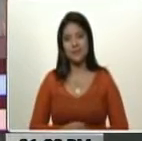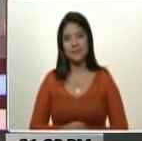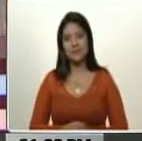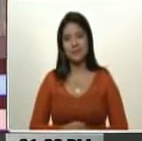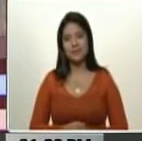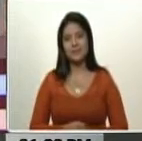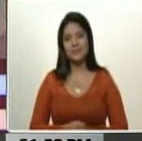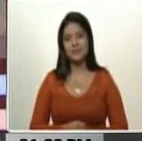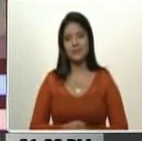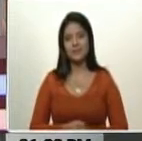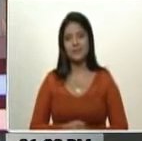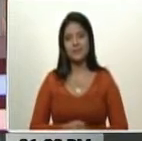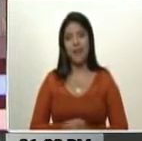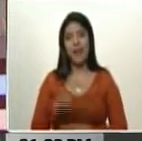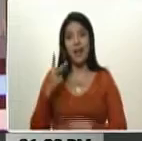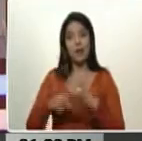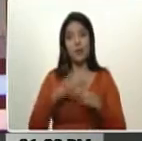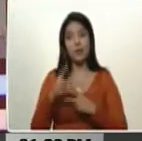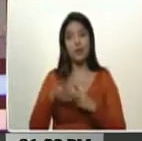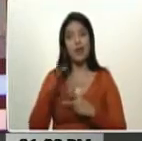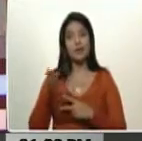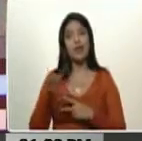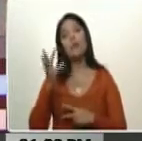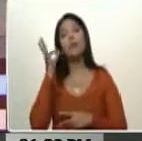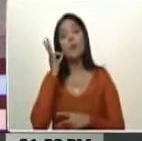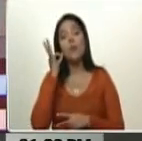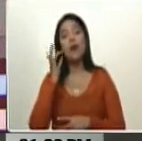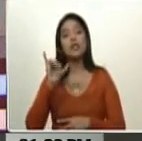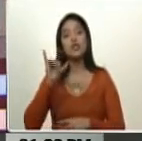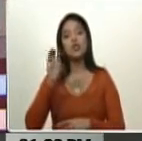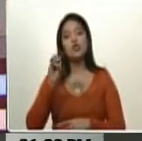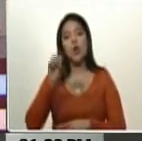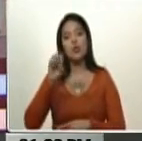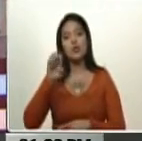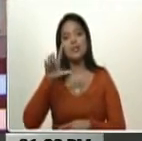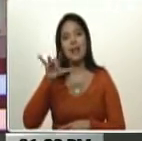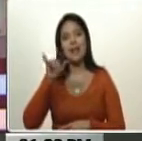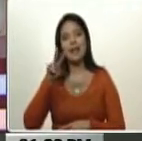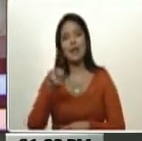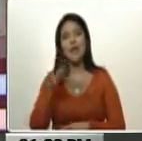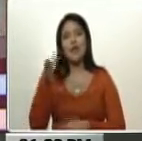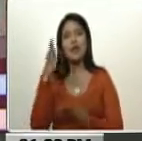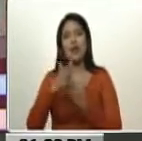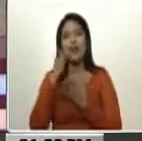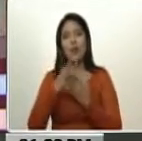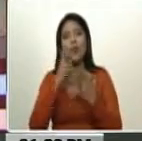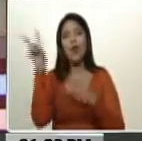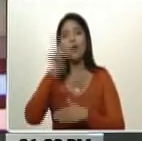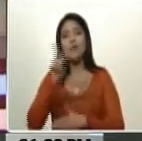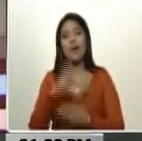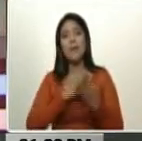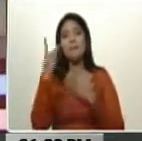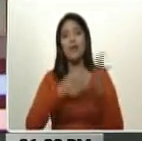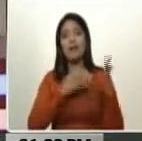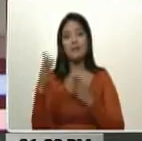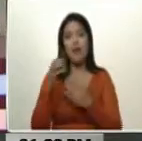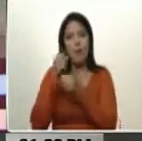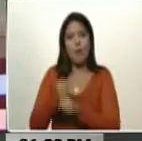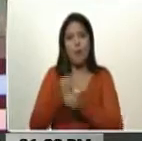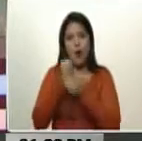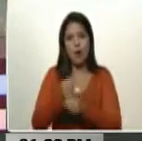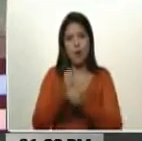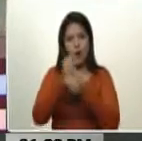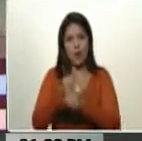nos avisa la producción que está en el lugar, que nuestra compañera Jocelyn Jiménez se encuentra en la Escuela Venezolana de Planificación de la Rinconada, donde se realiza